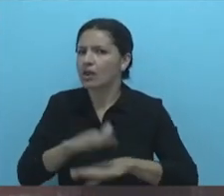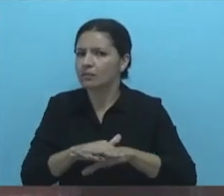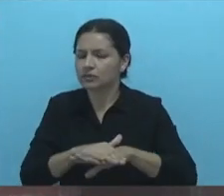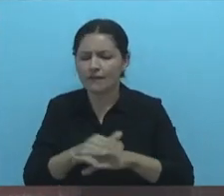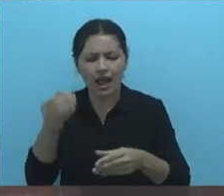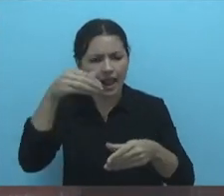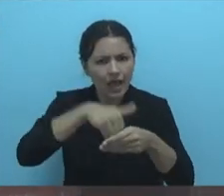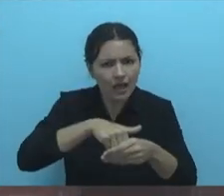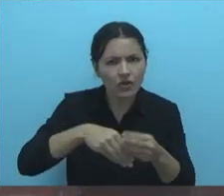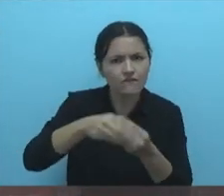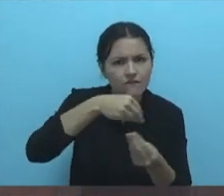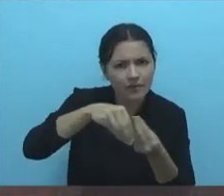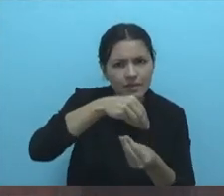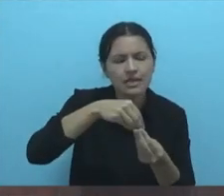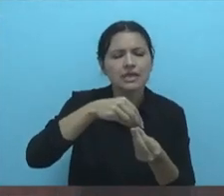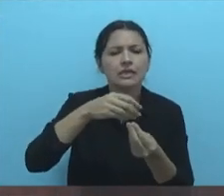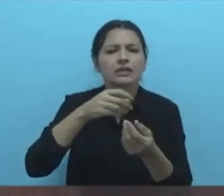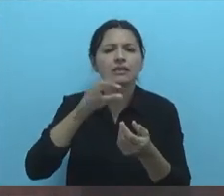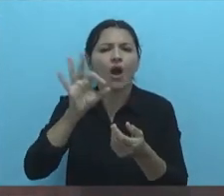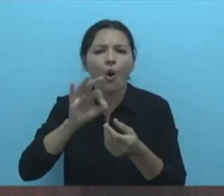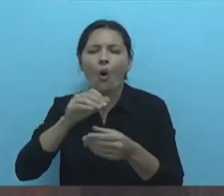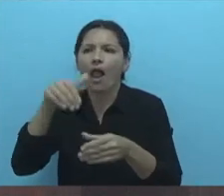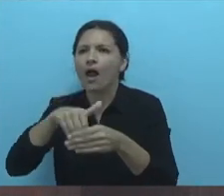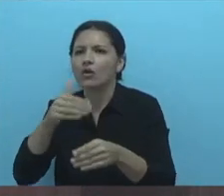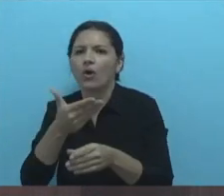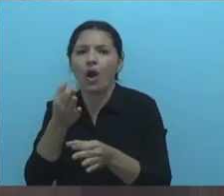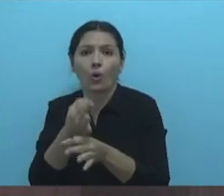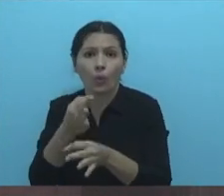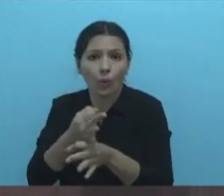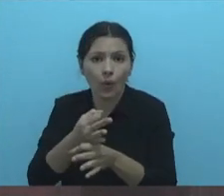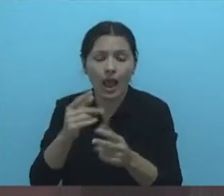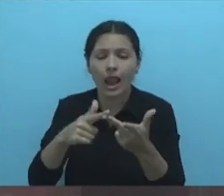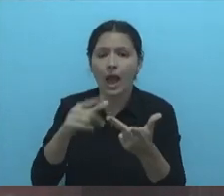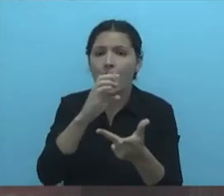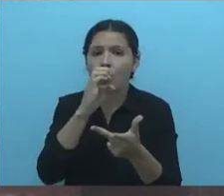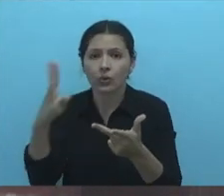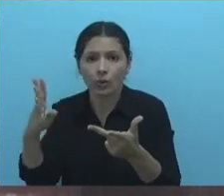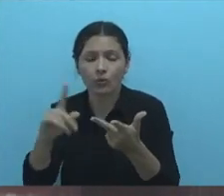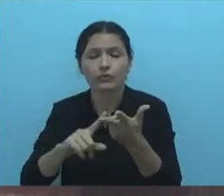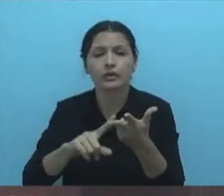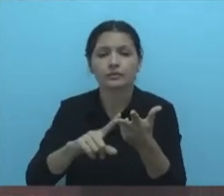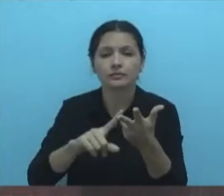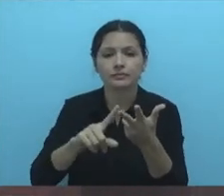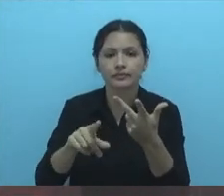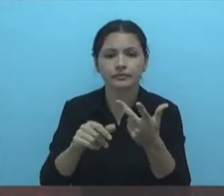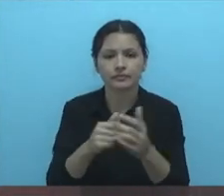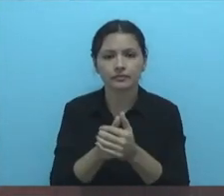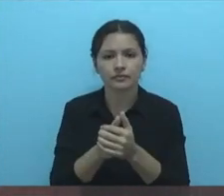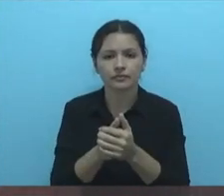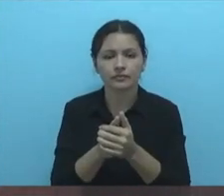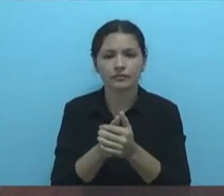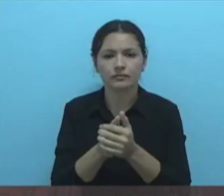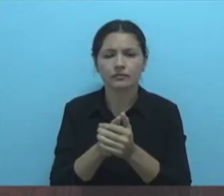del entorno familiar cuando la violencia se cometen las escuelas cuando la violencia se cometen los clubes cuando la violencia se comete en la casa